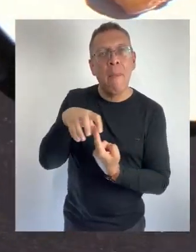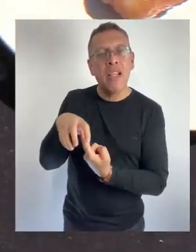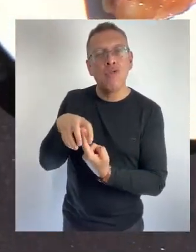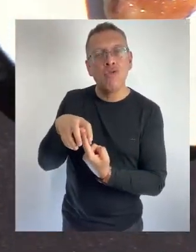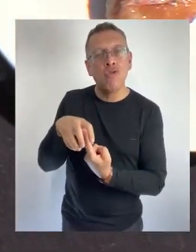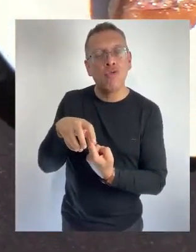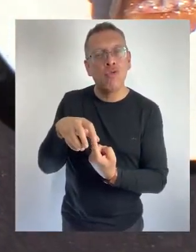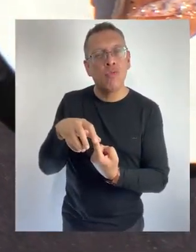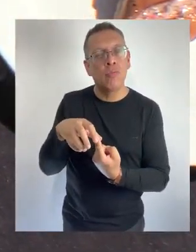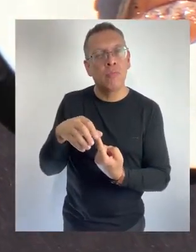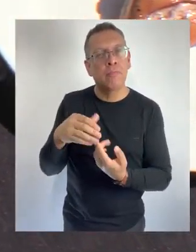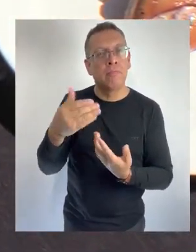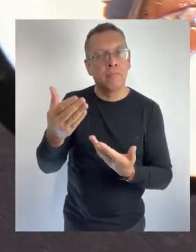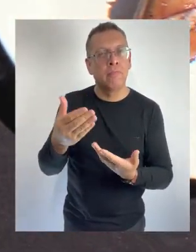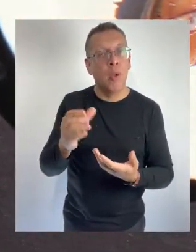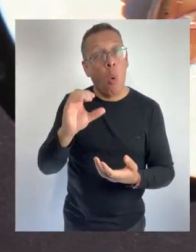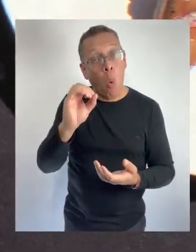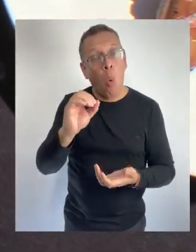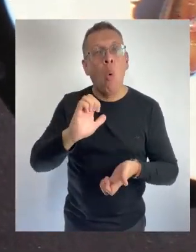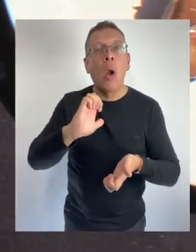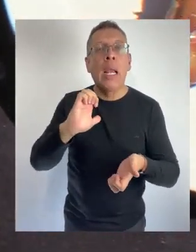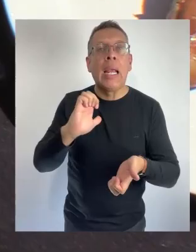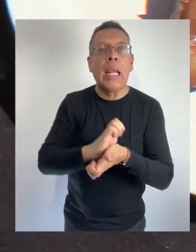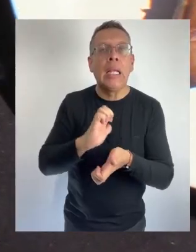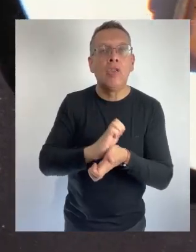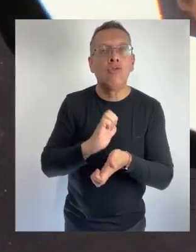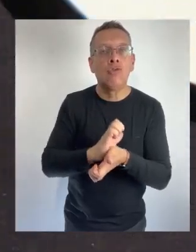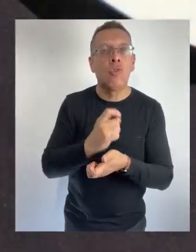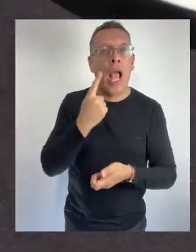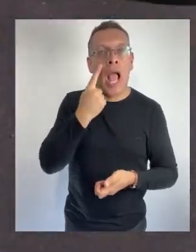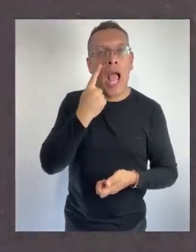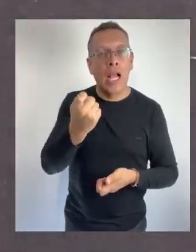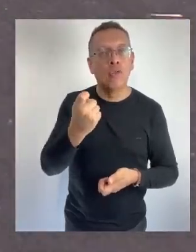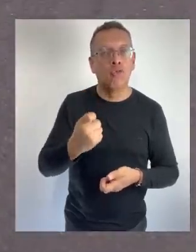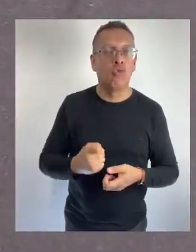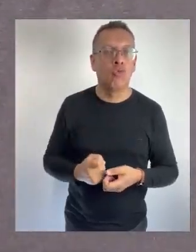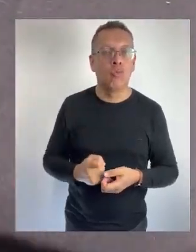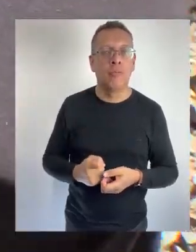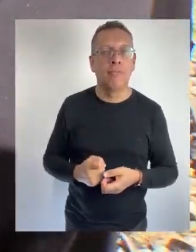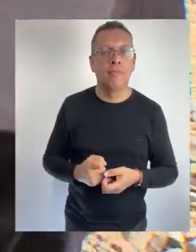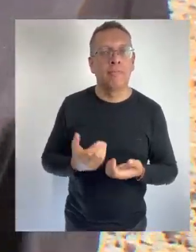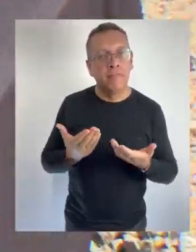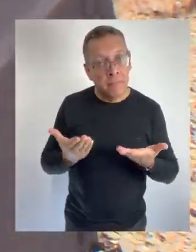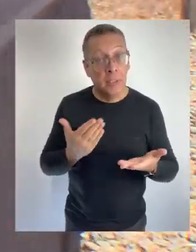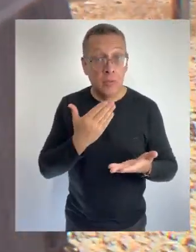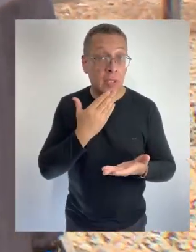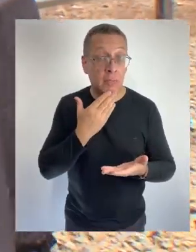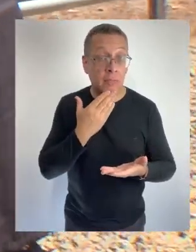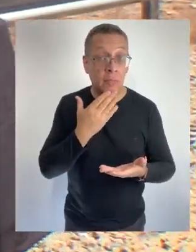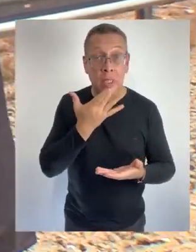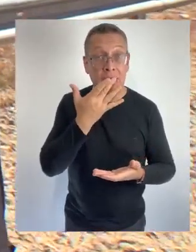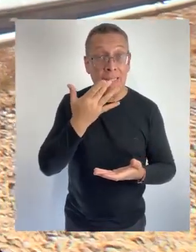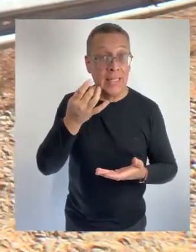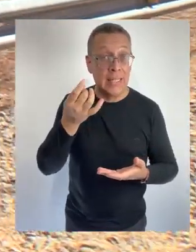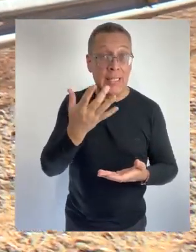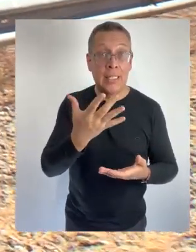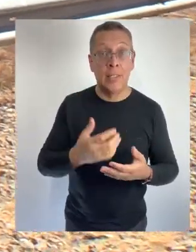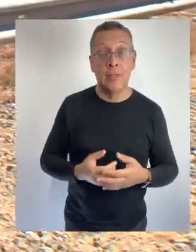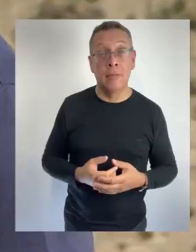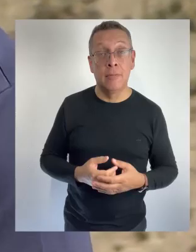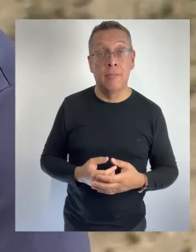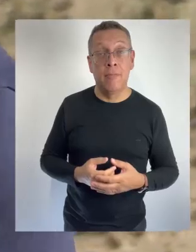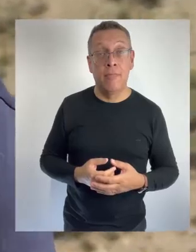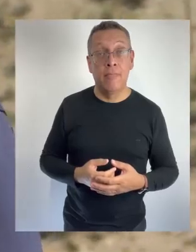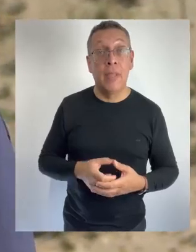una salsa de roquefort. El queso azul. El queso ese más fuertecito. Un poquito, sí. Sí, sí, sí. Que también muchos lo consumen con vino